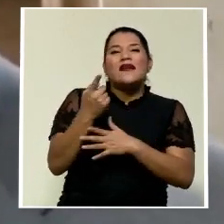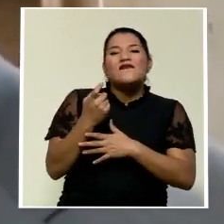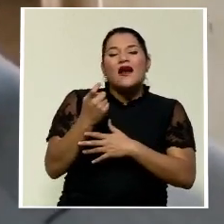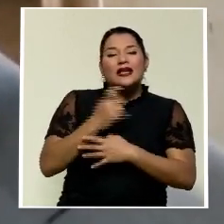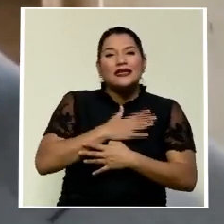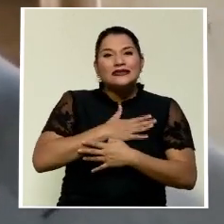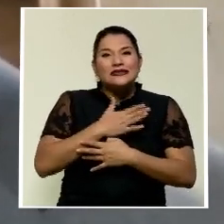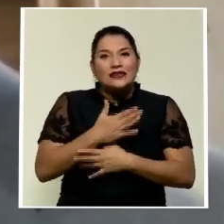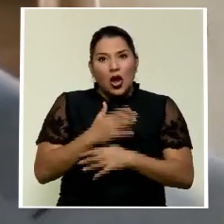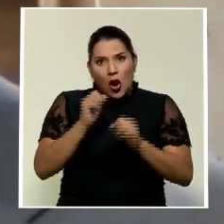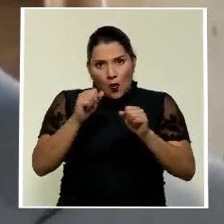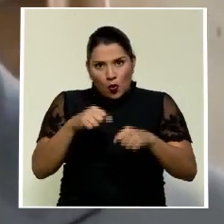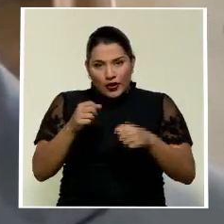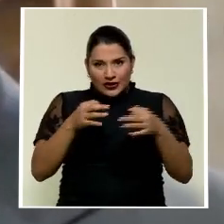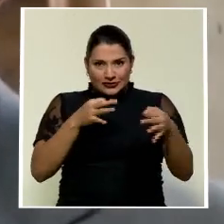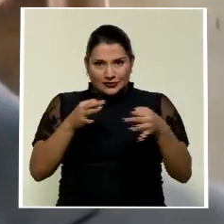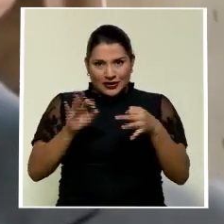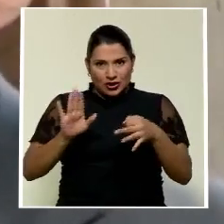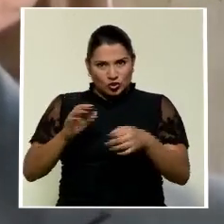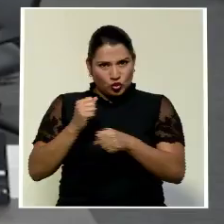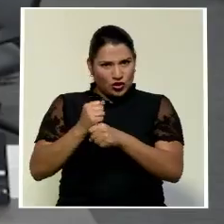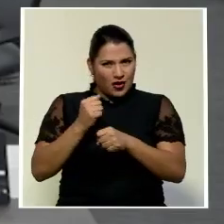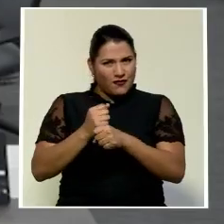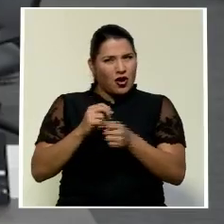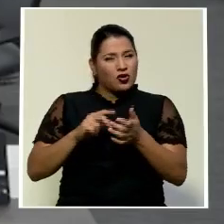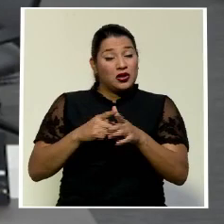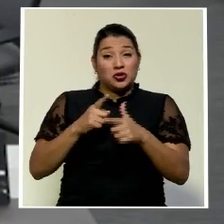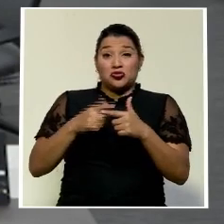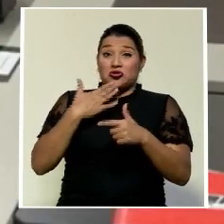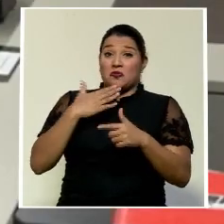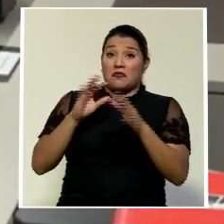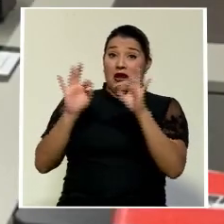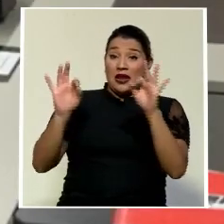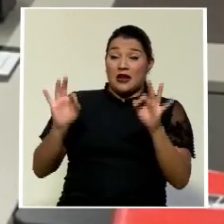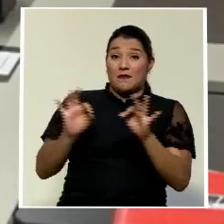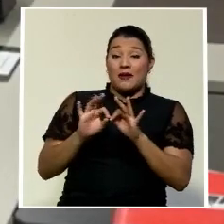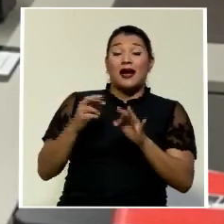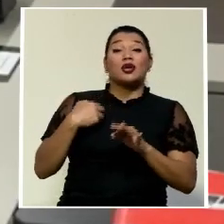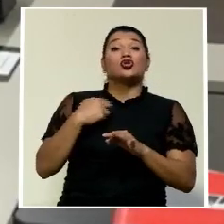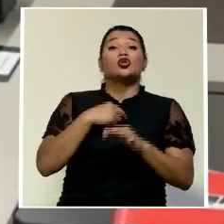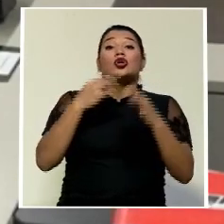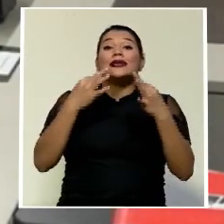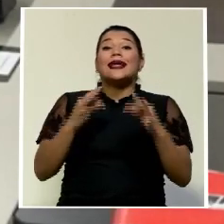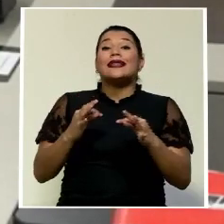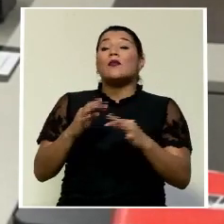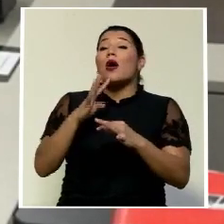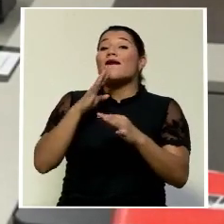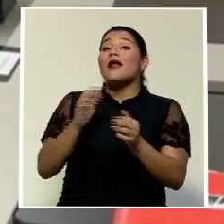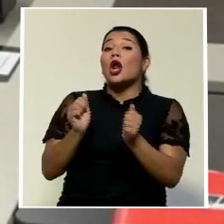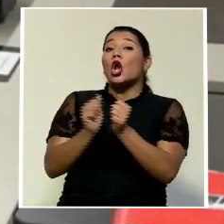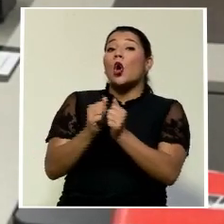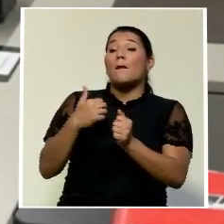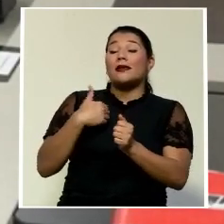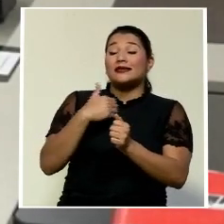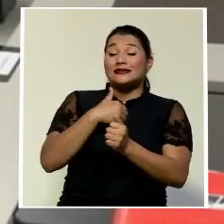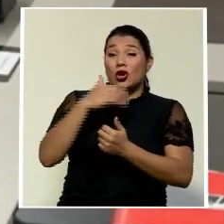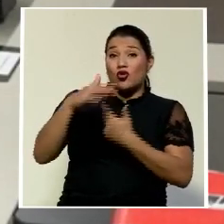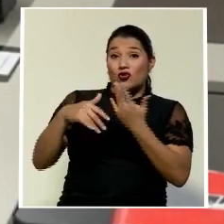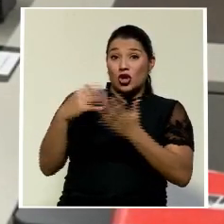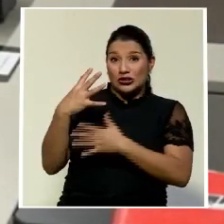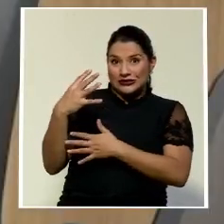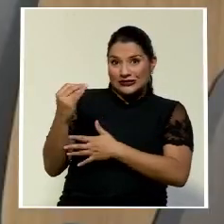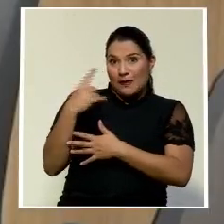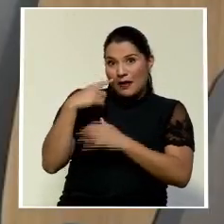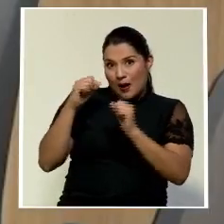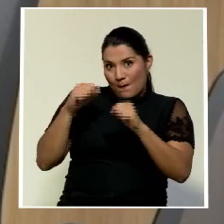disposición a rendir cuentas que deja un muy mal precedente. Intentamos conversar con el Ministerio de Relaciones Exteriores para poder ampliar este